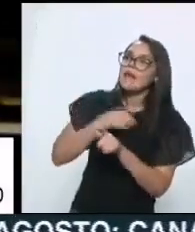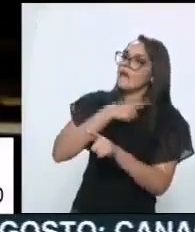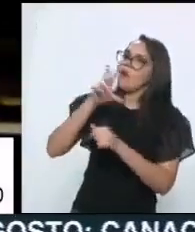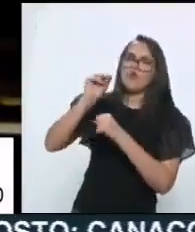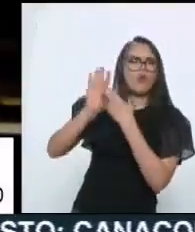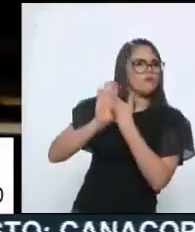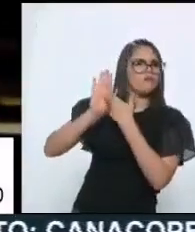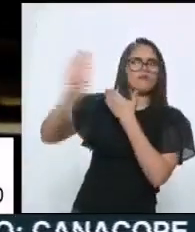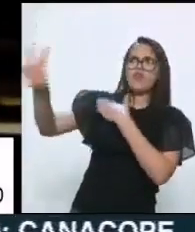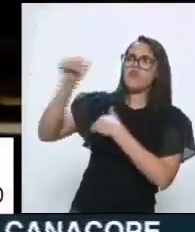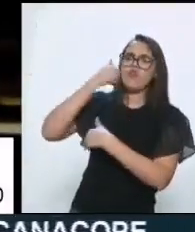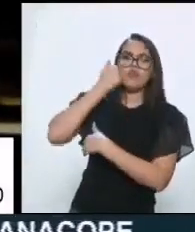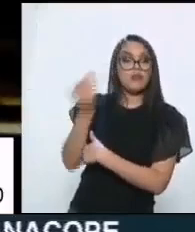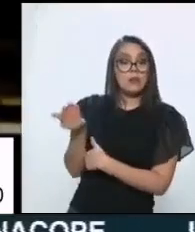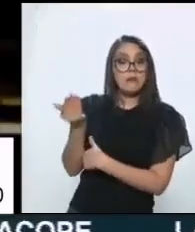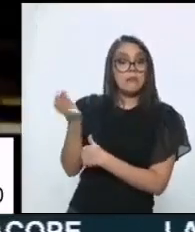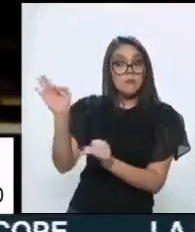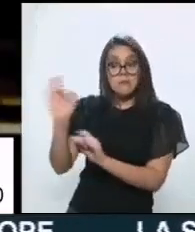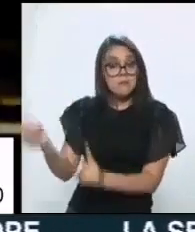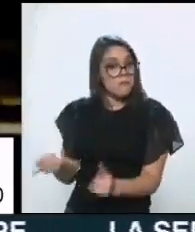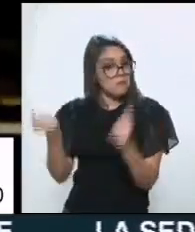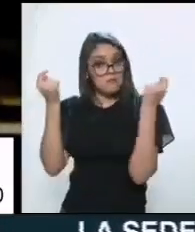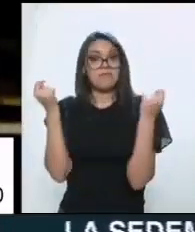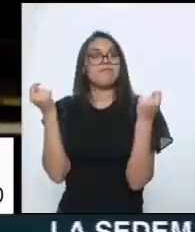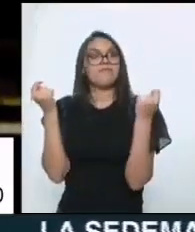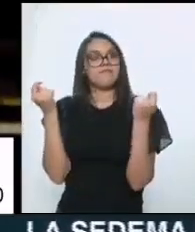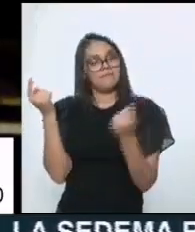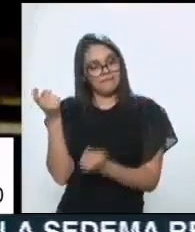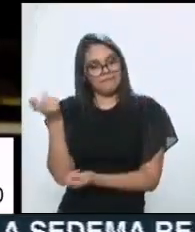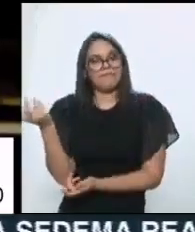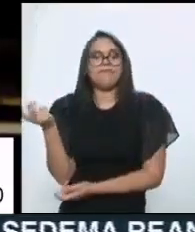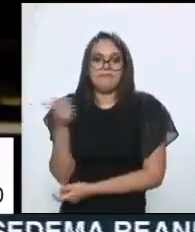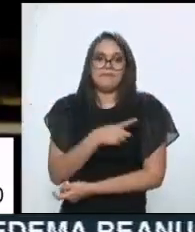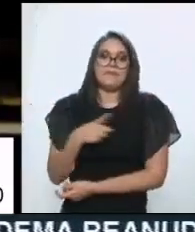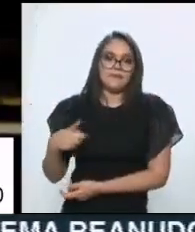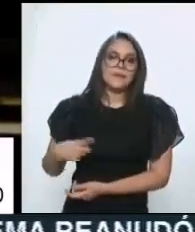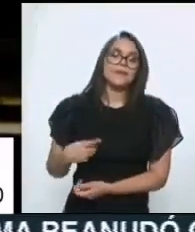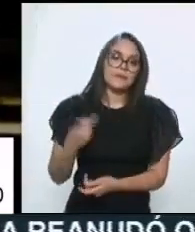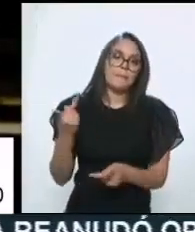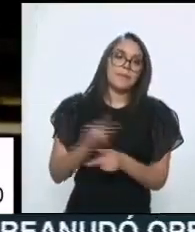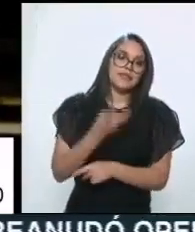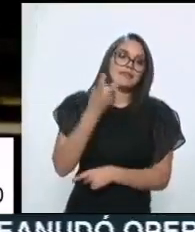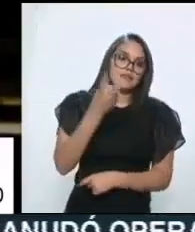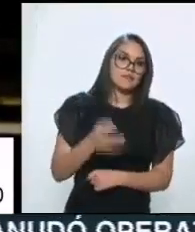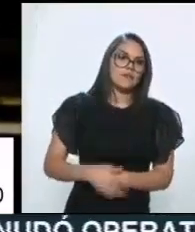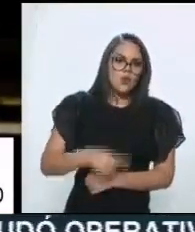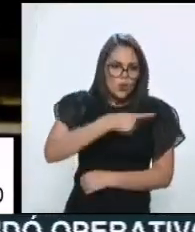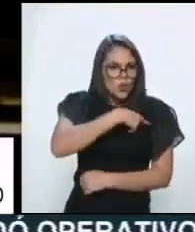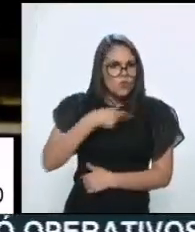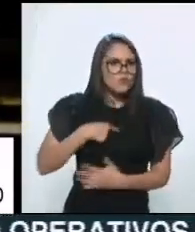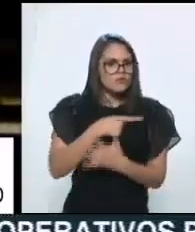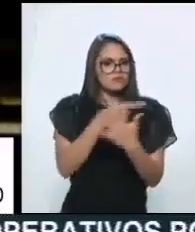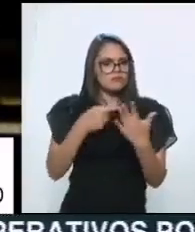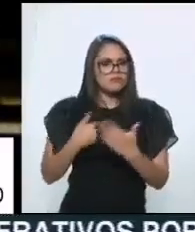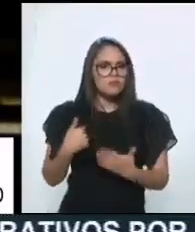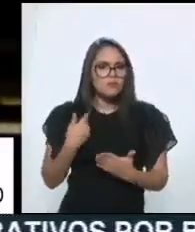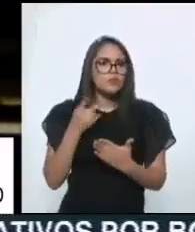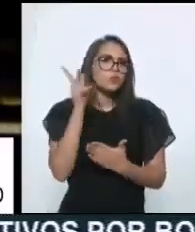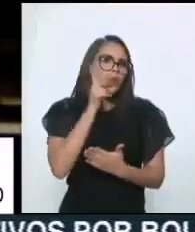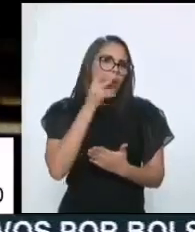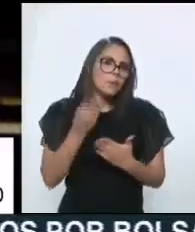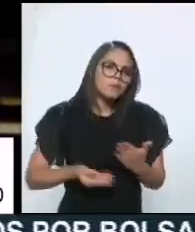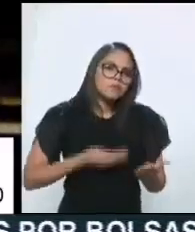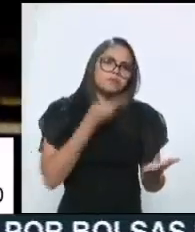al país, no lo haga. Evidentemente se requiere que tenga conocimiento, pero ese es el punto. Las evidencias que nosotros estamos aportando lo que